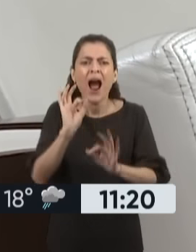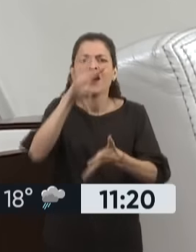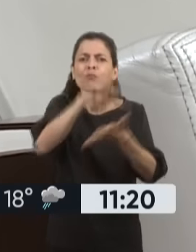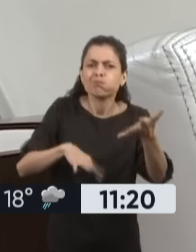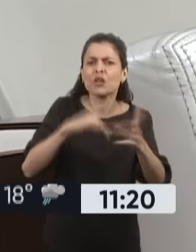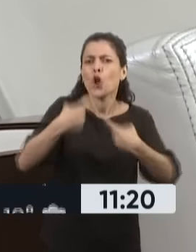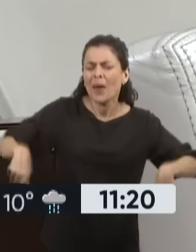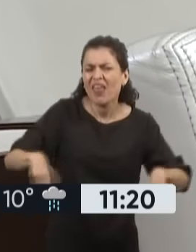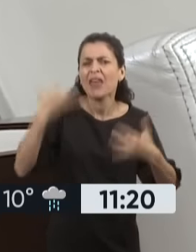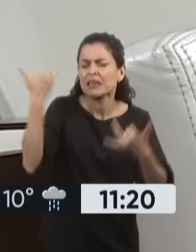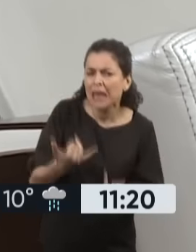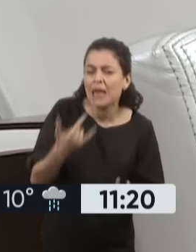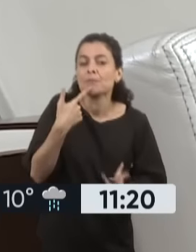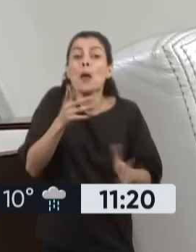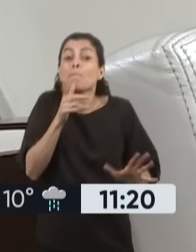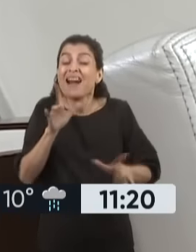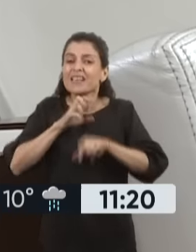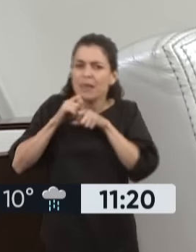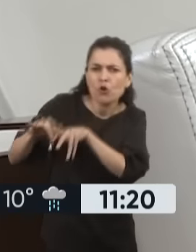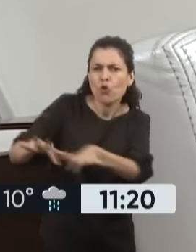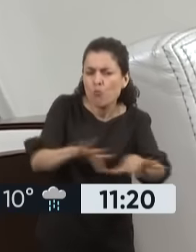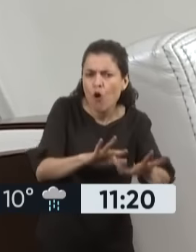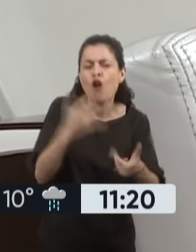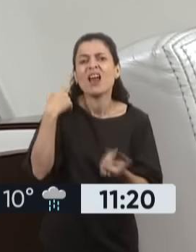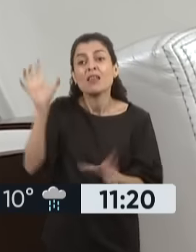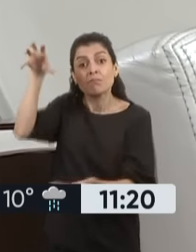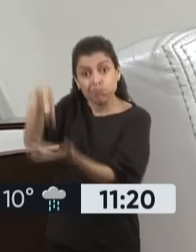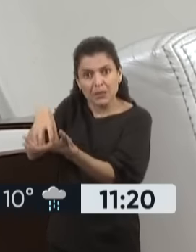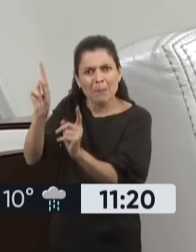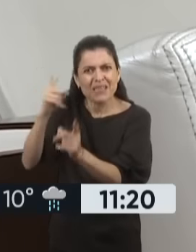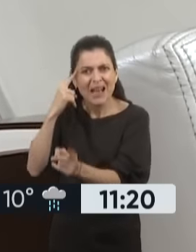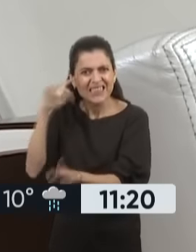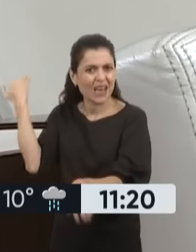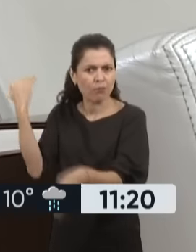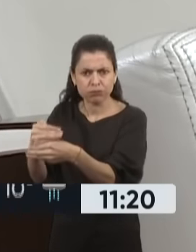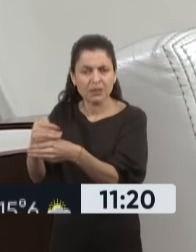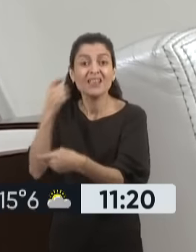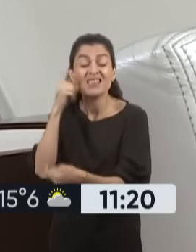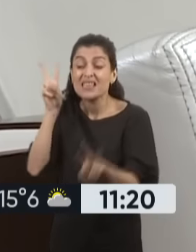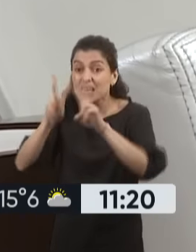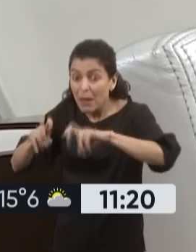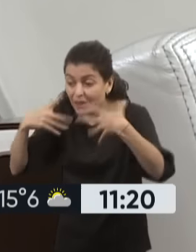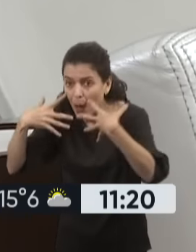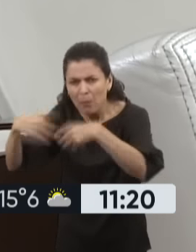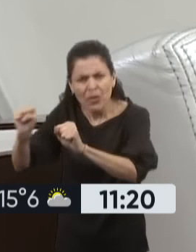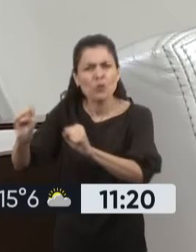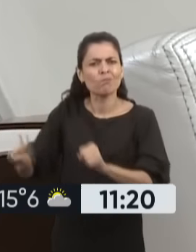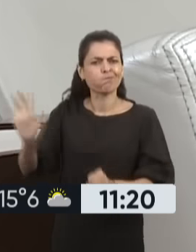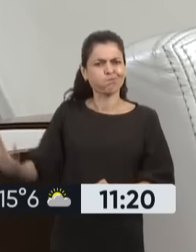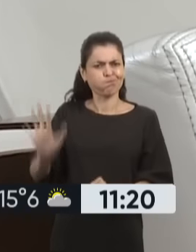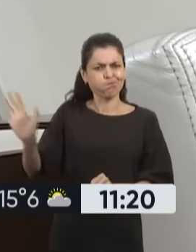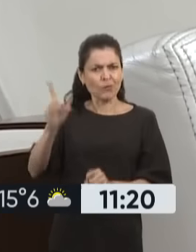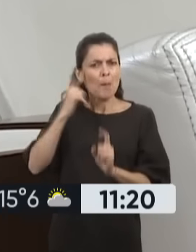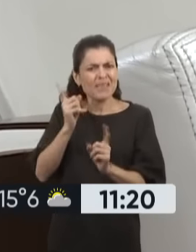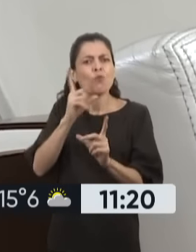se habl de una eventual cierre de esa base aeroespacial si se descubre algo extraño como criticó el embajador